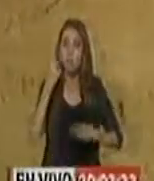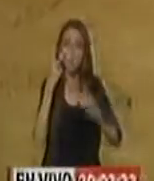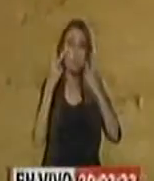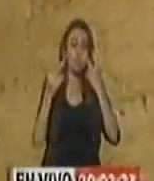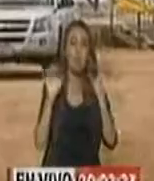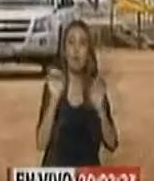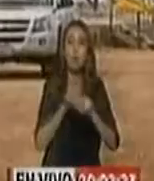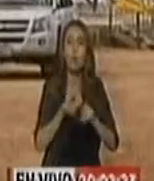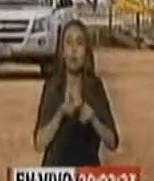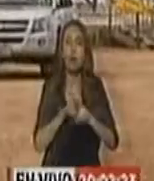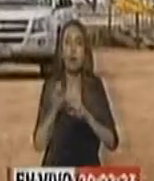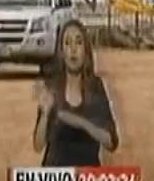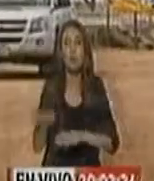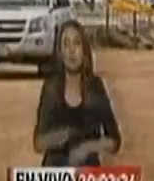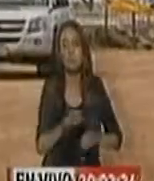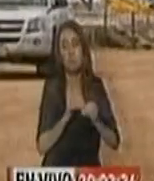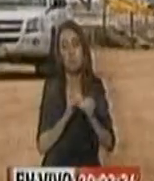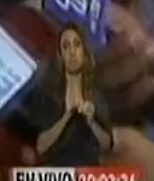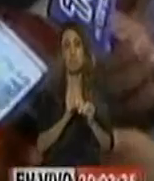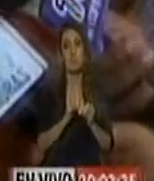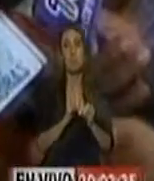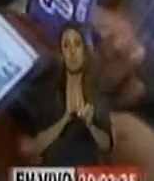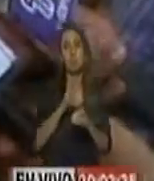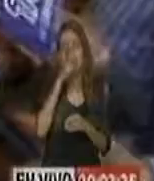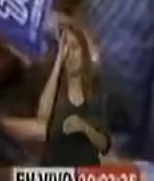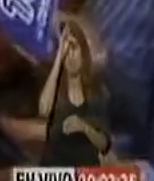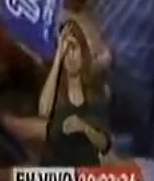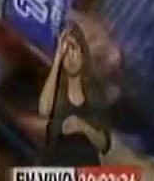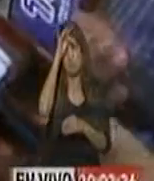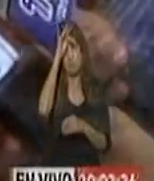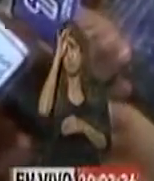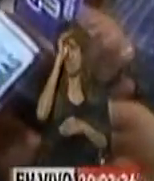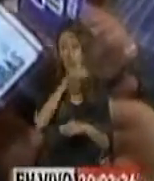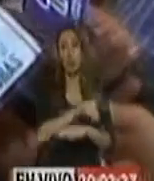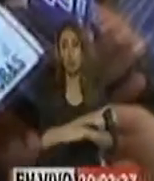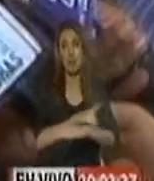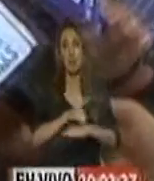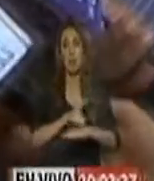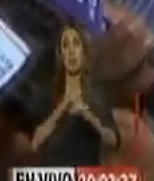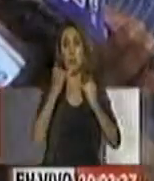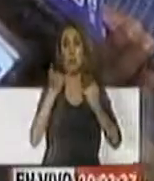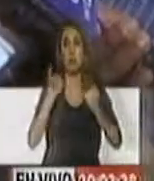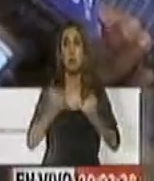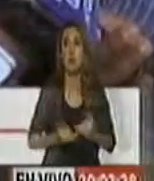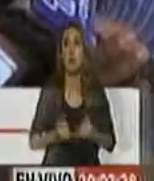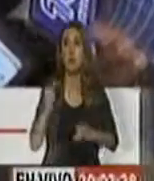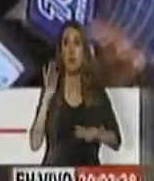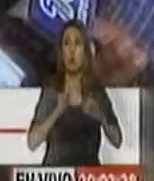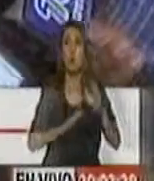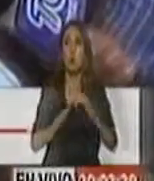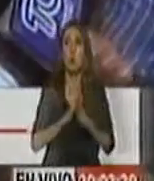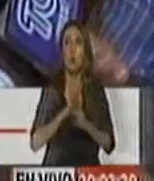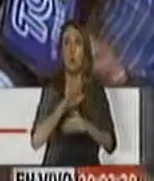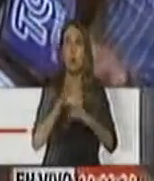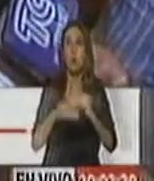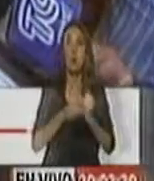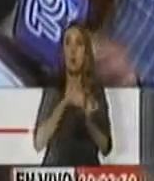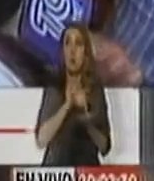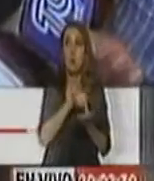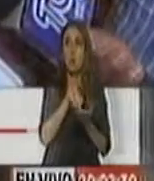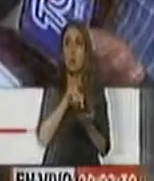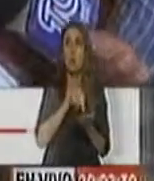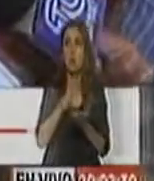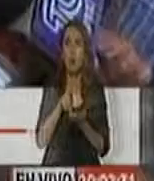avanzan los trabajos en el Hospital General de Durán. Aquí hubo un tema en cambios del diseño que requería unos ajustes presupuestarios. La obra